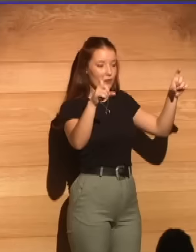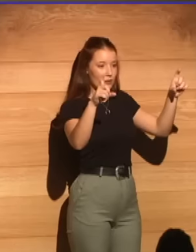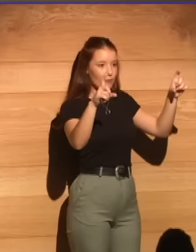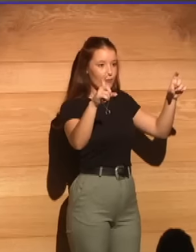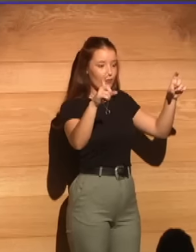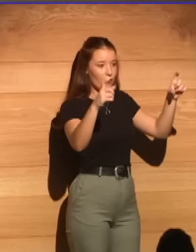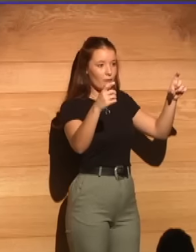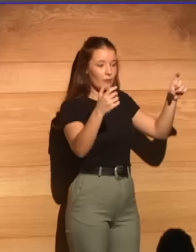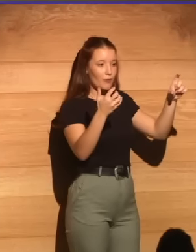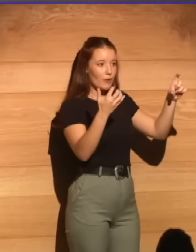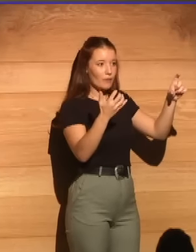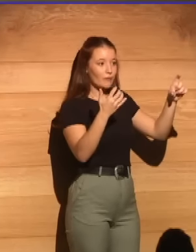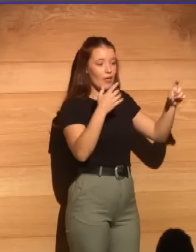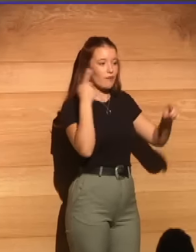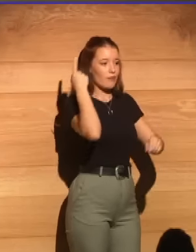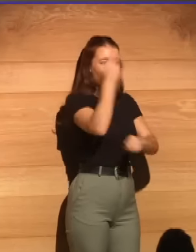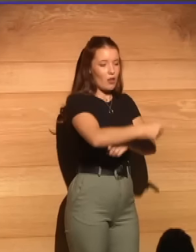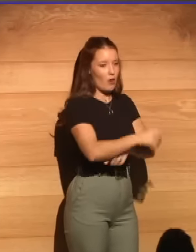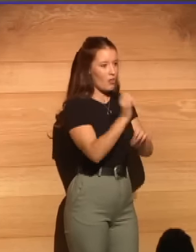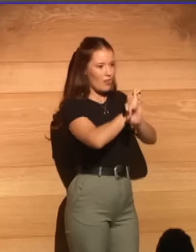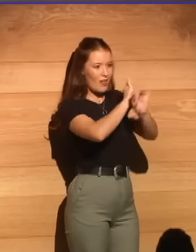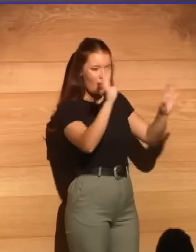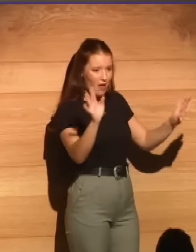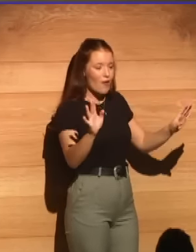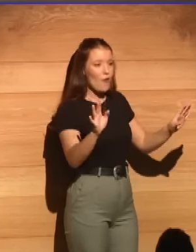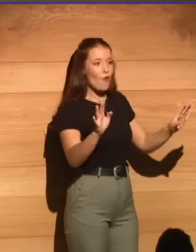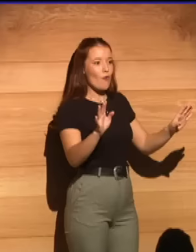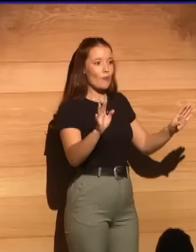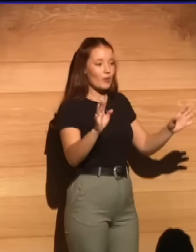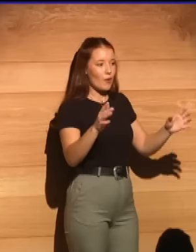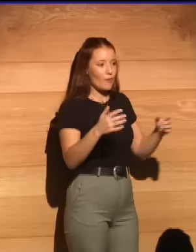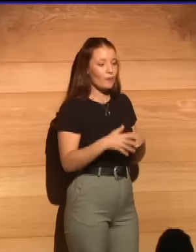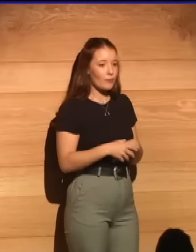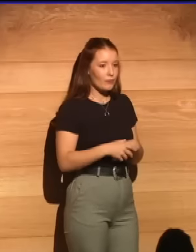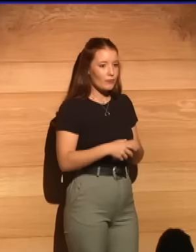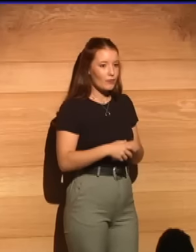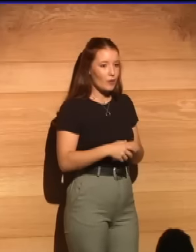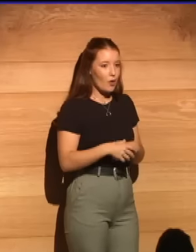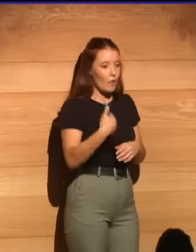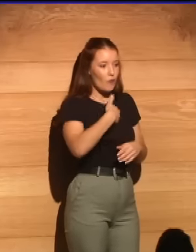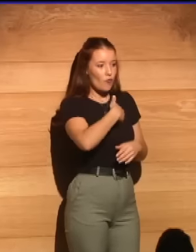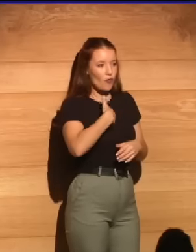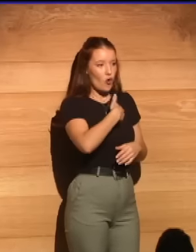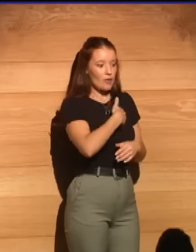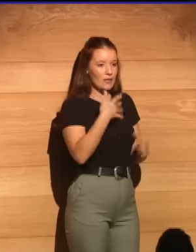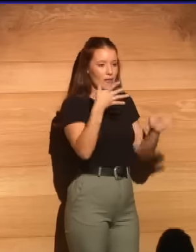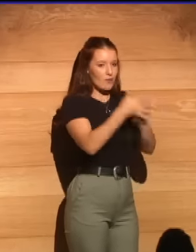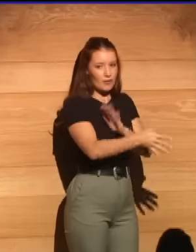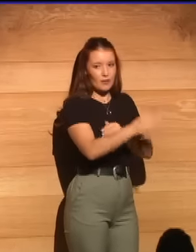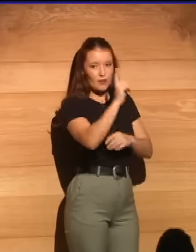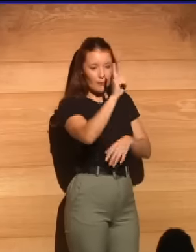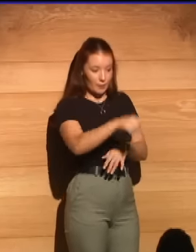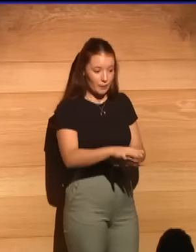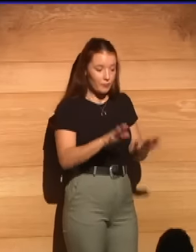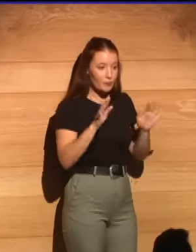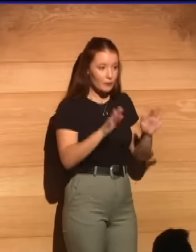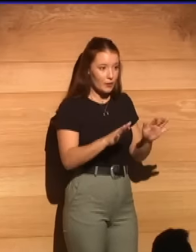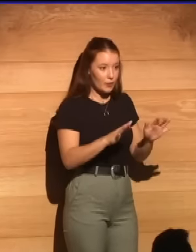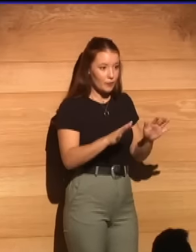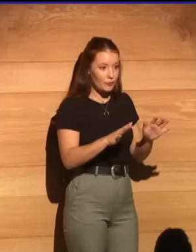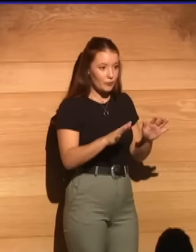digamos, la línea de mando está muy clara, las funciones son tremendamente definidas. En cambio, lo que estamos viendo es que a la medida